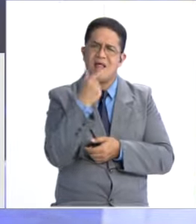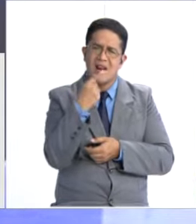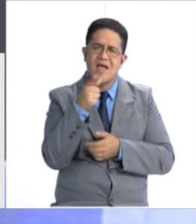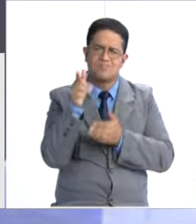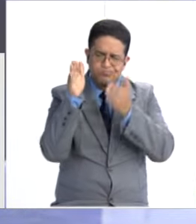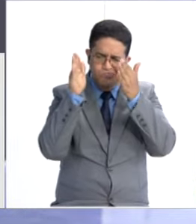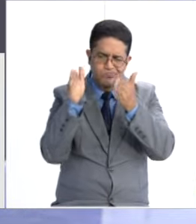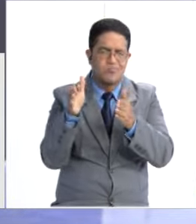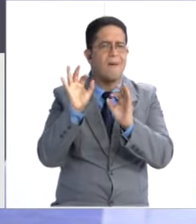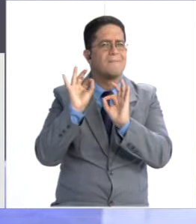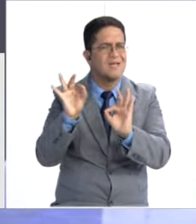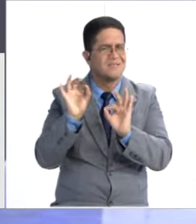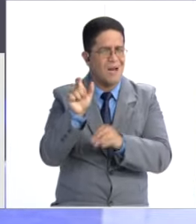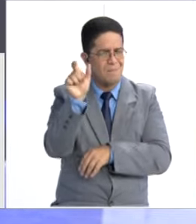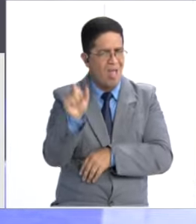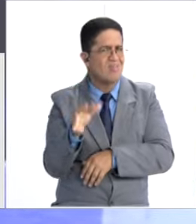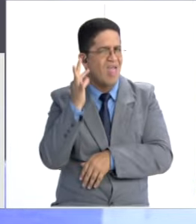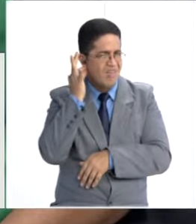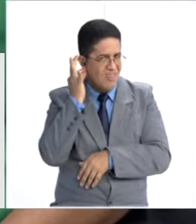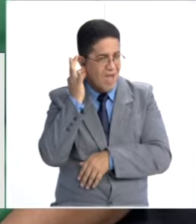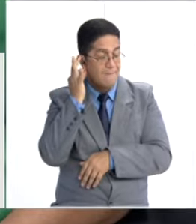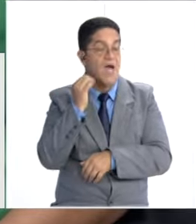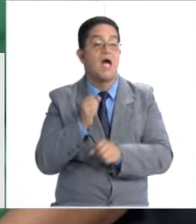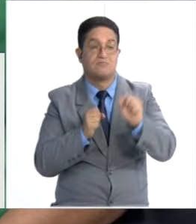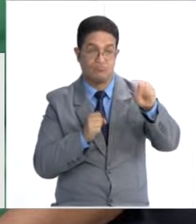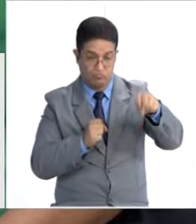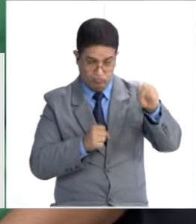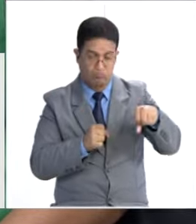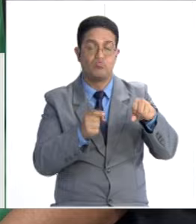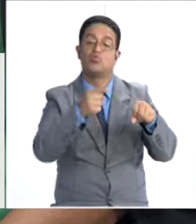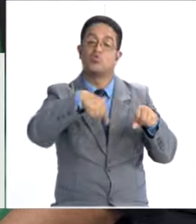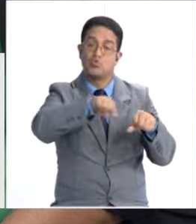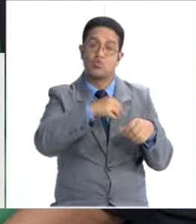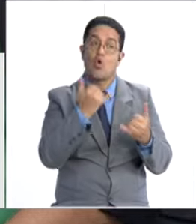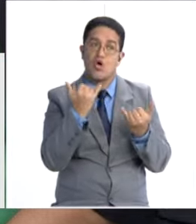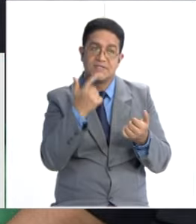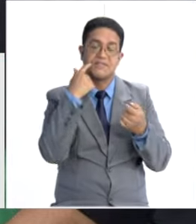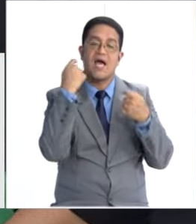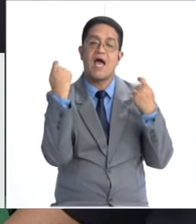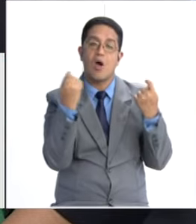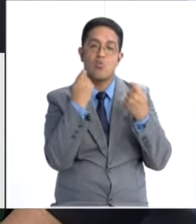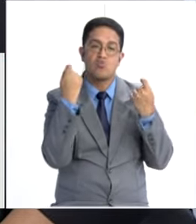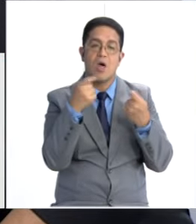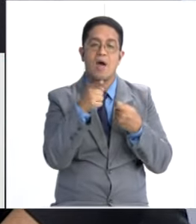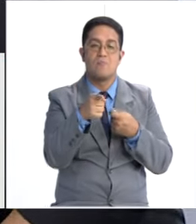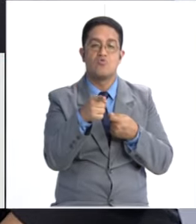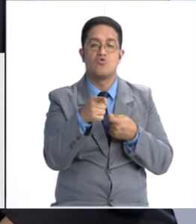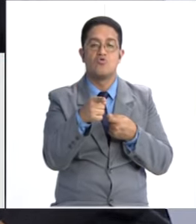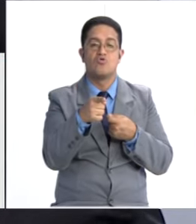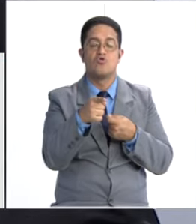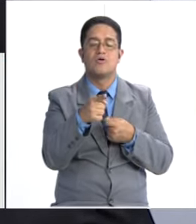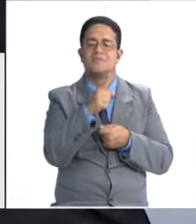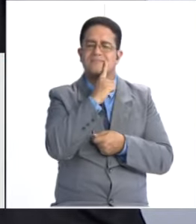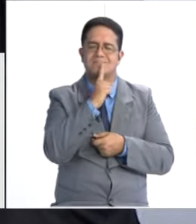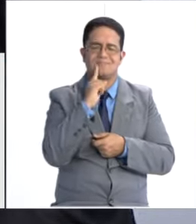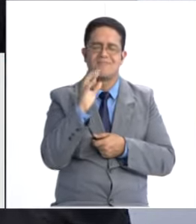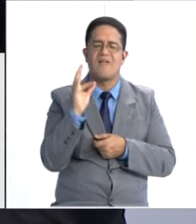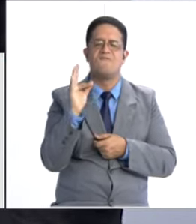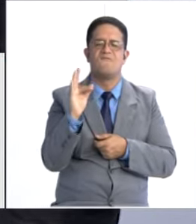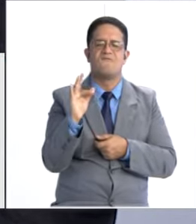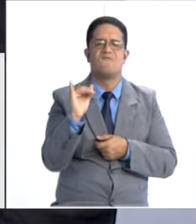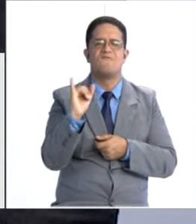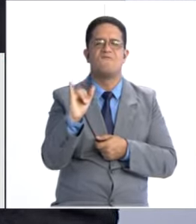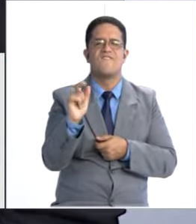damas de la casa. Es correcto, nosotros en este momento pues estamos dándole mucho auge a nuestro fitoestrógeno natural, que es el